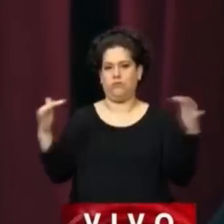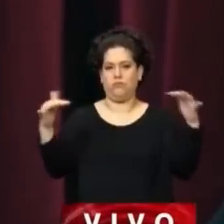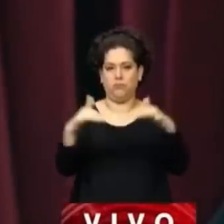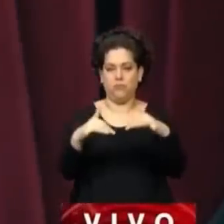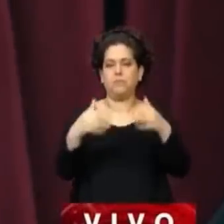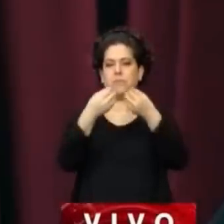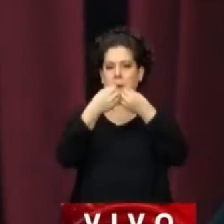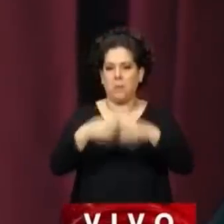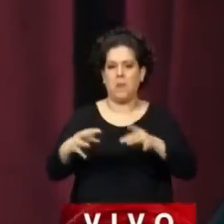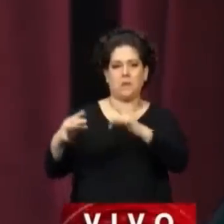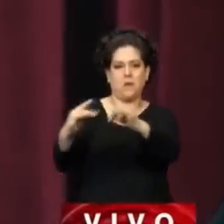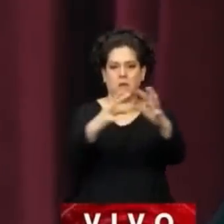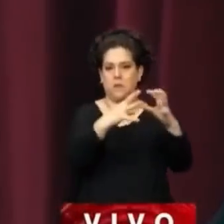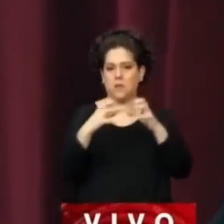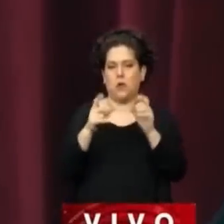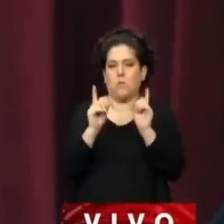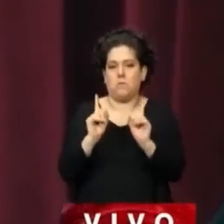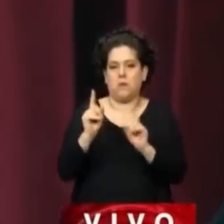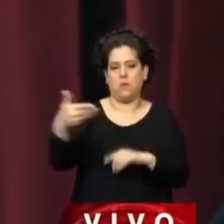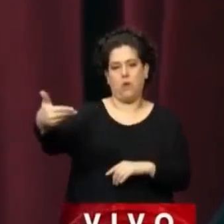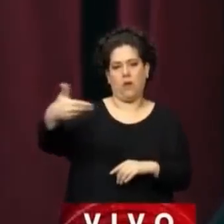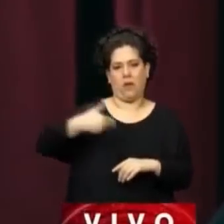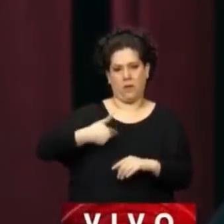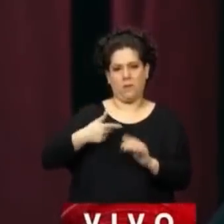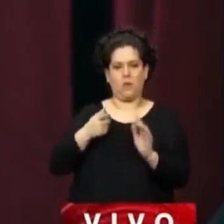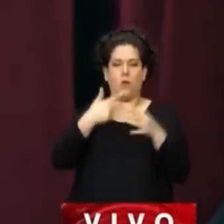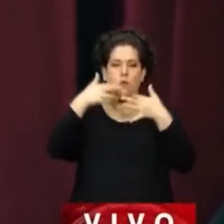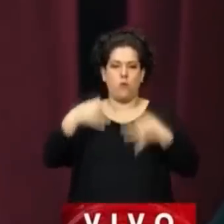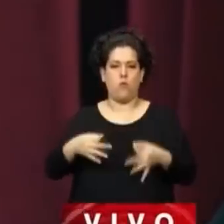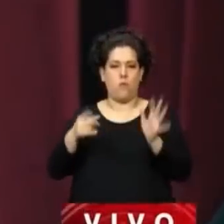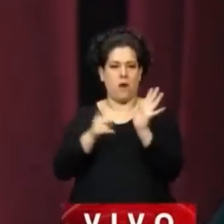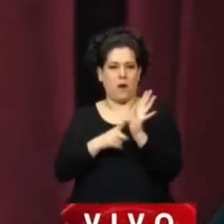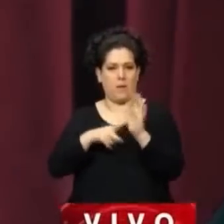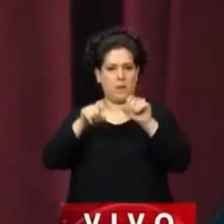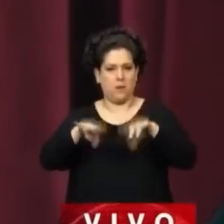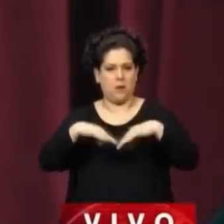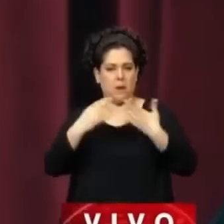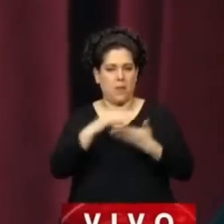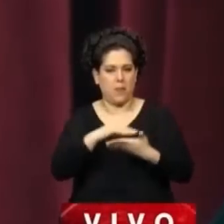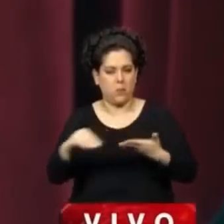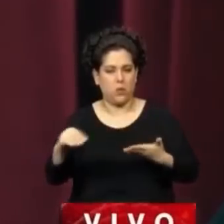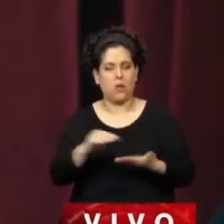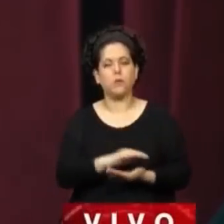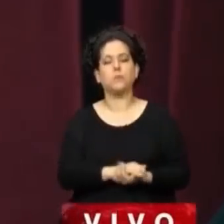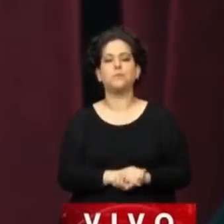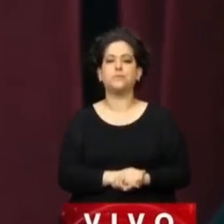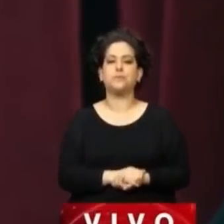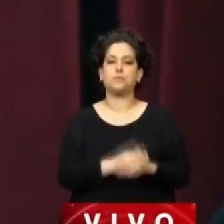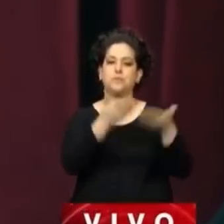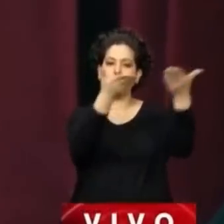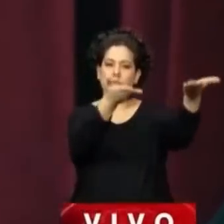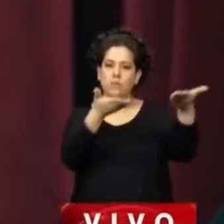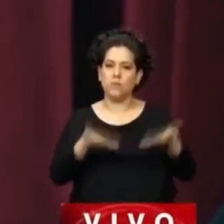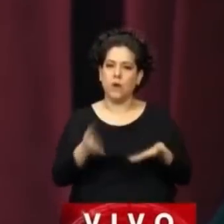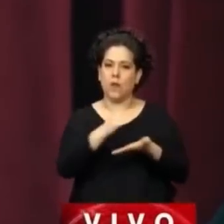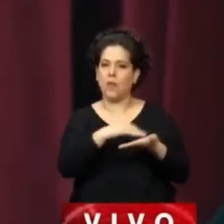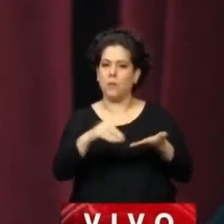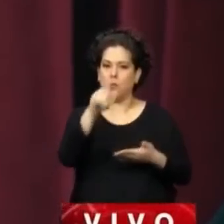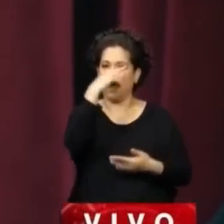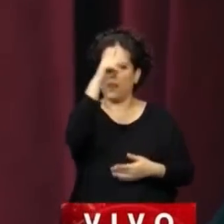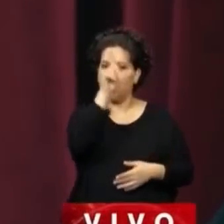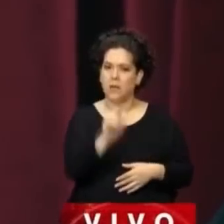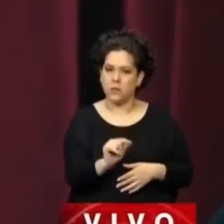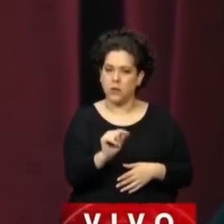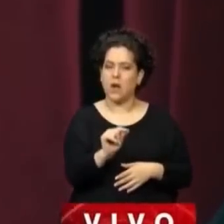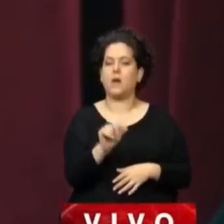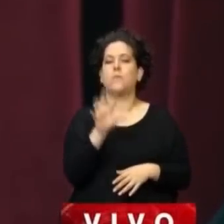sesión conforme al requerimiento en número reglamentario. Invito a la señora diputada nacional